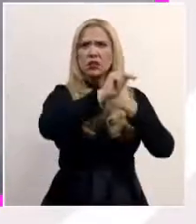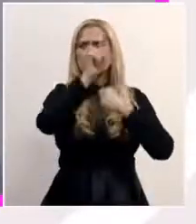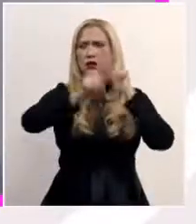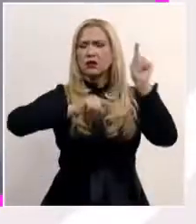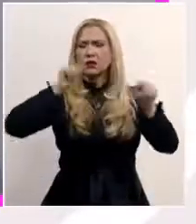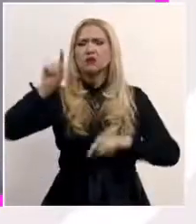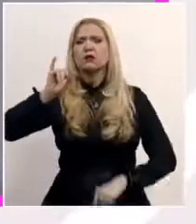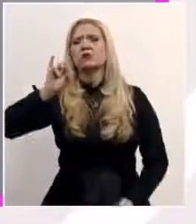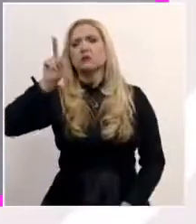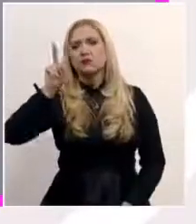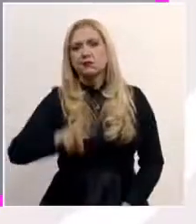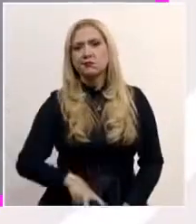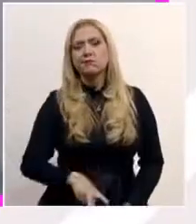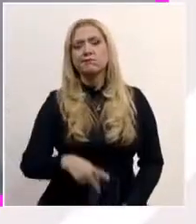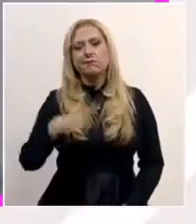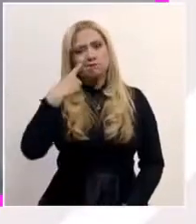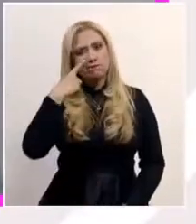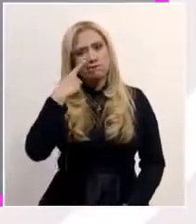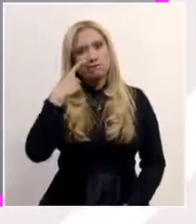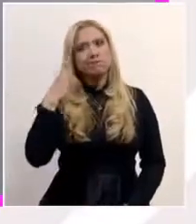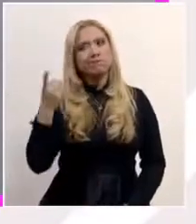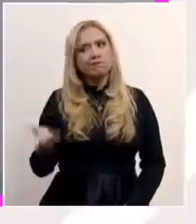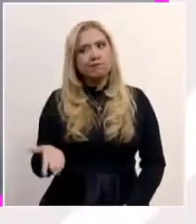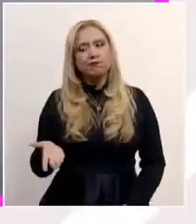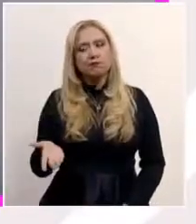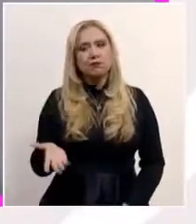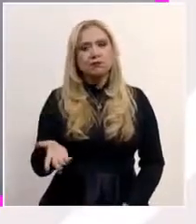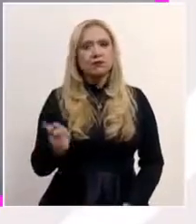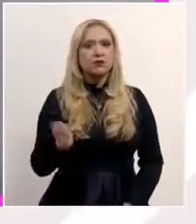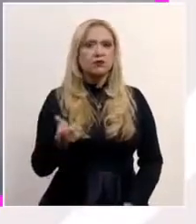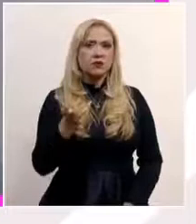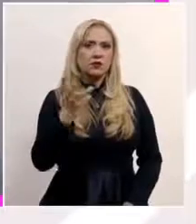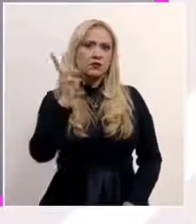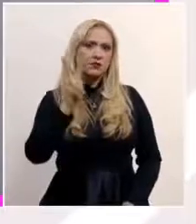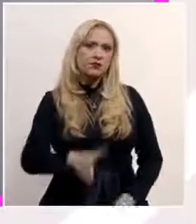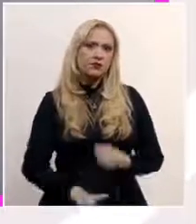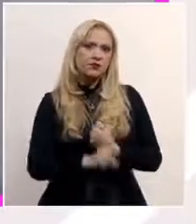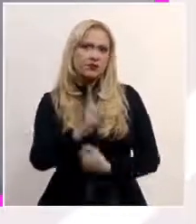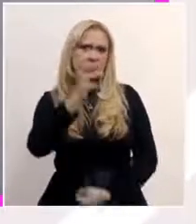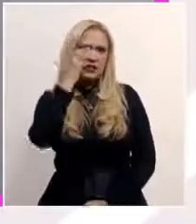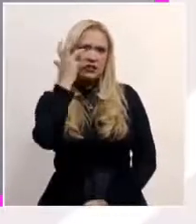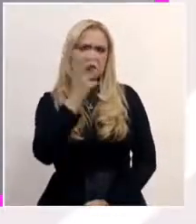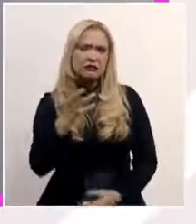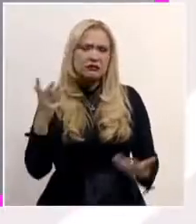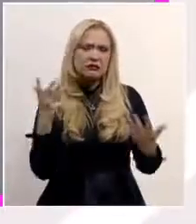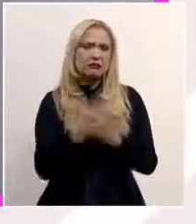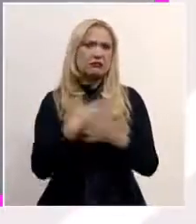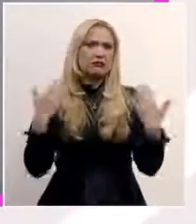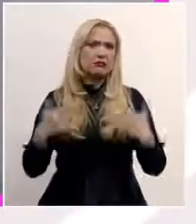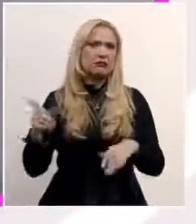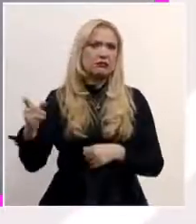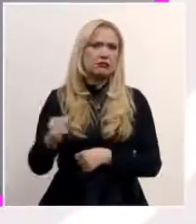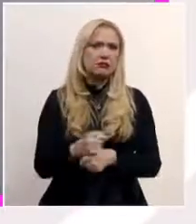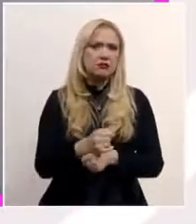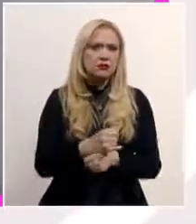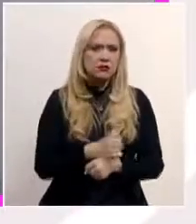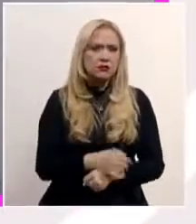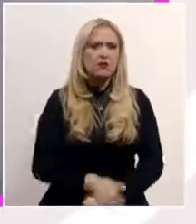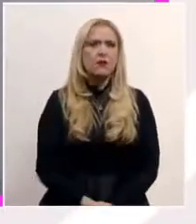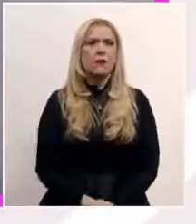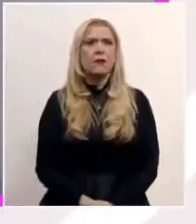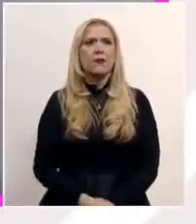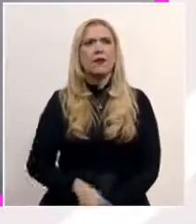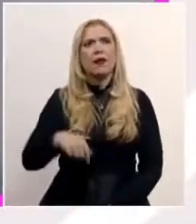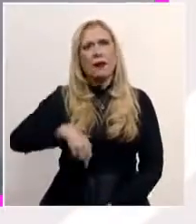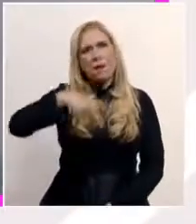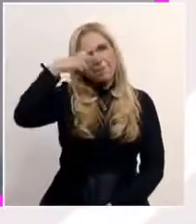se aborda de manera más seria la problemática y profunda, ¿no? Y esto lo digo porque creo que todavía